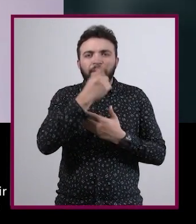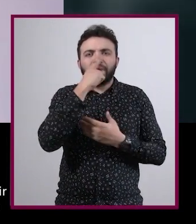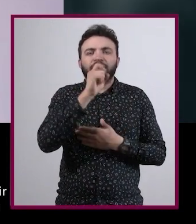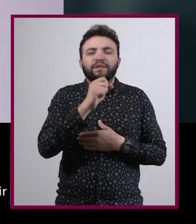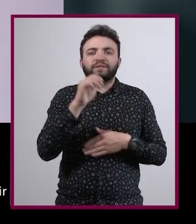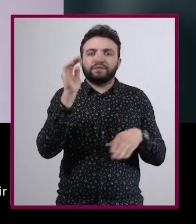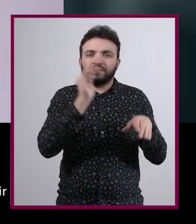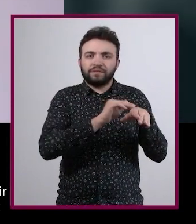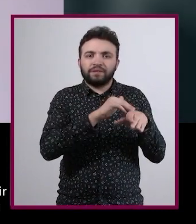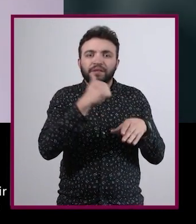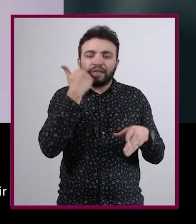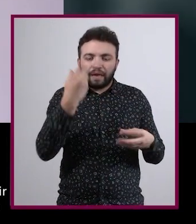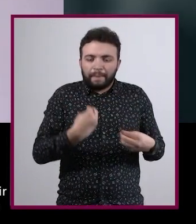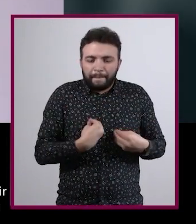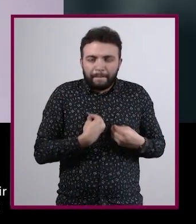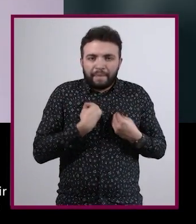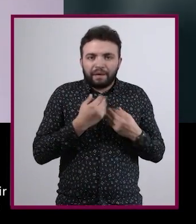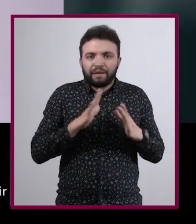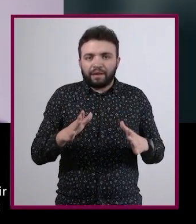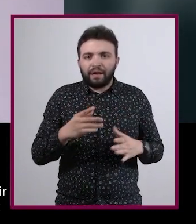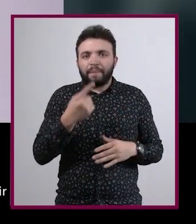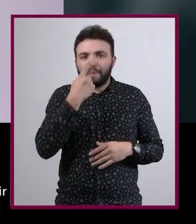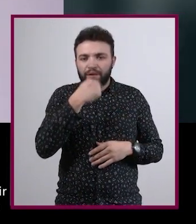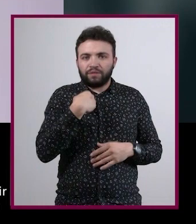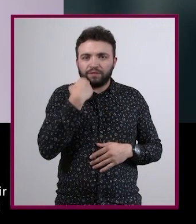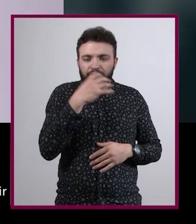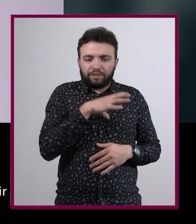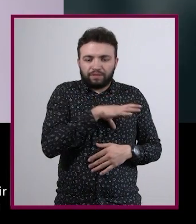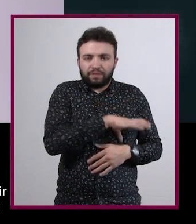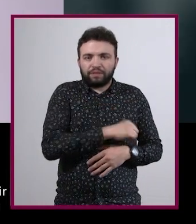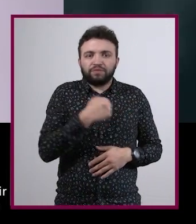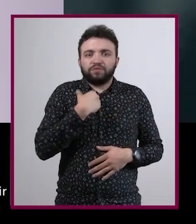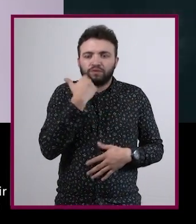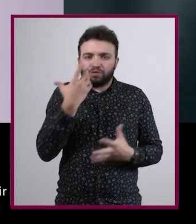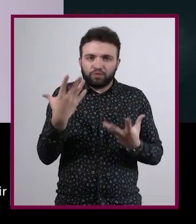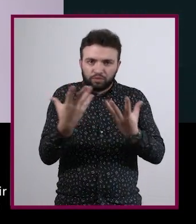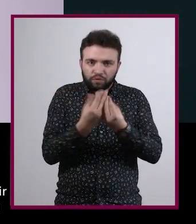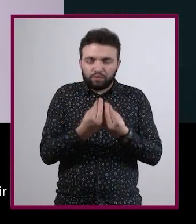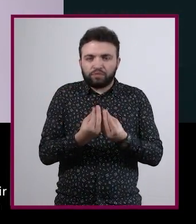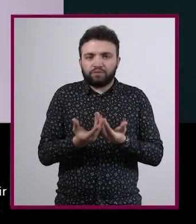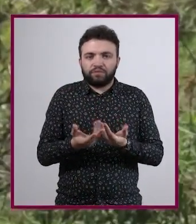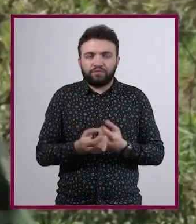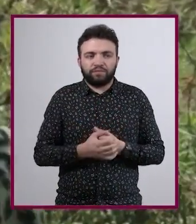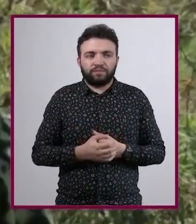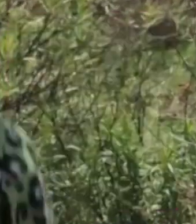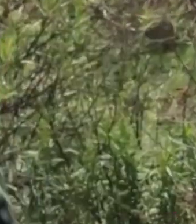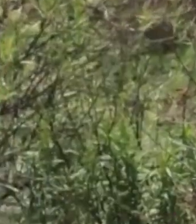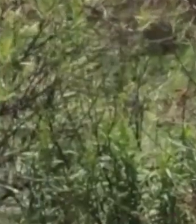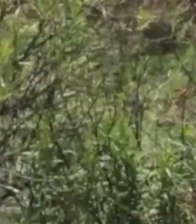pero para reclamar el gozo, la posibilidad de estar juntos y el placer.